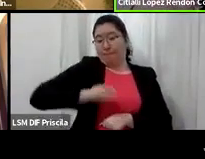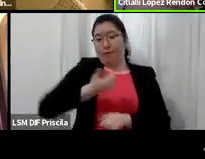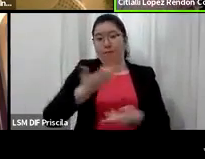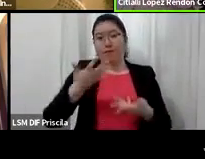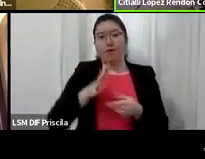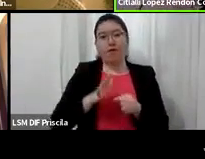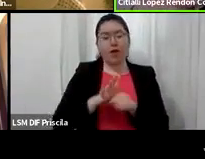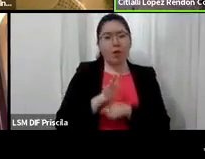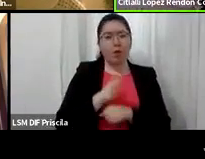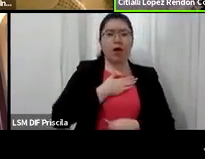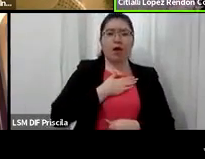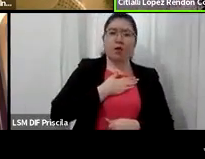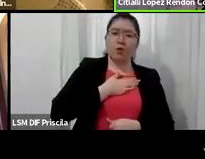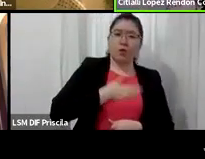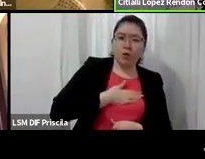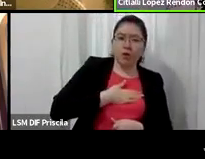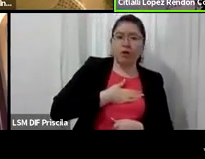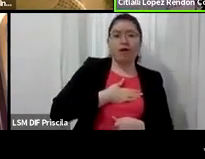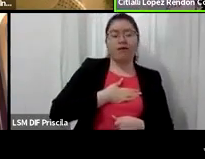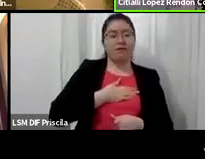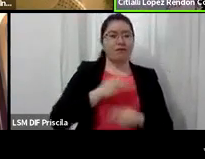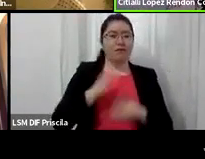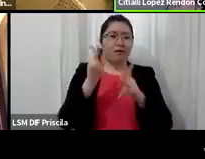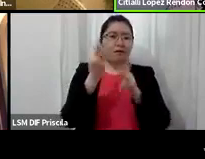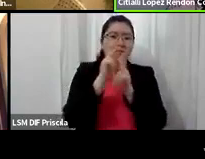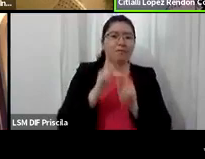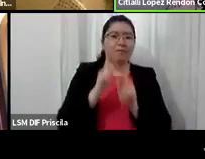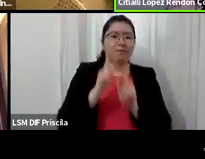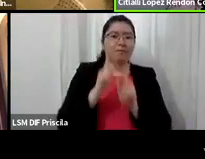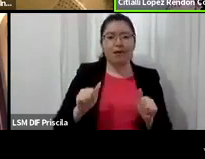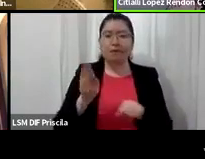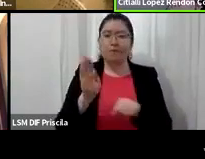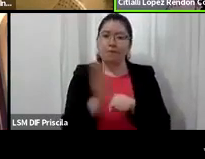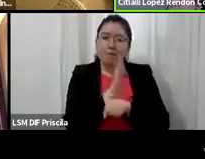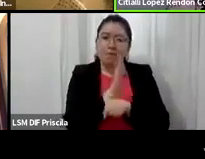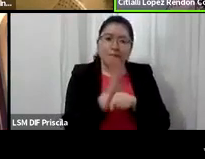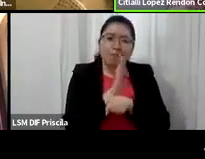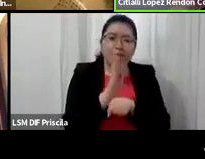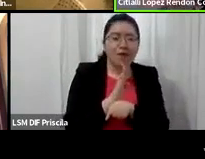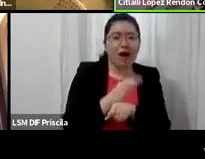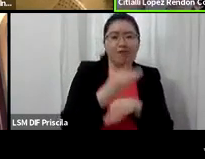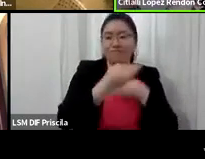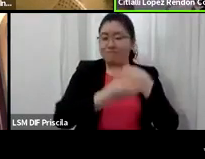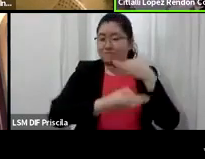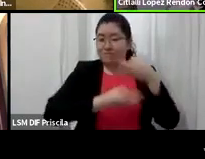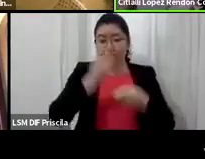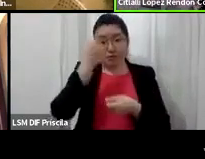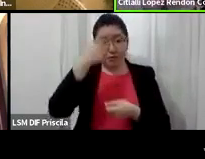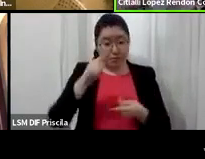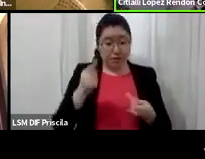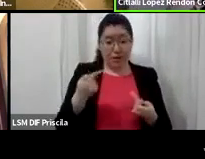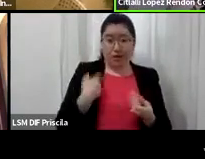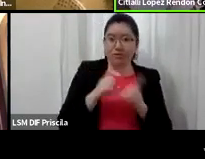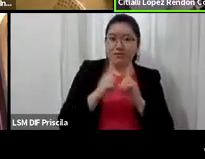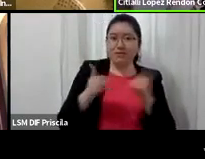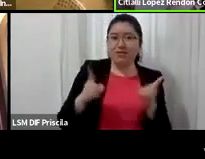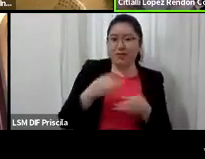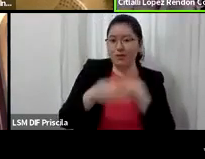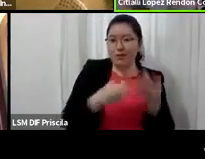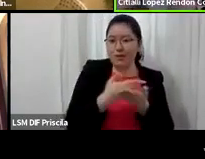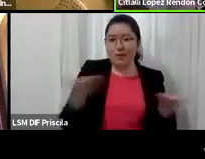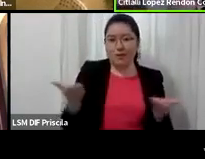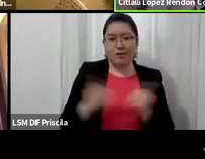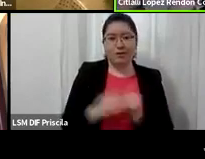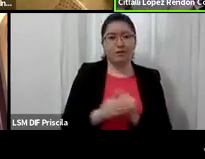la armonía, el bienestar y el desarrollo para todas y todos, en donde no sea un agente externo quien llega y